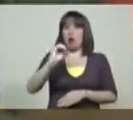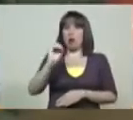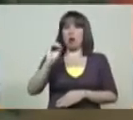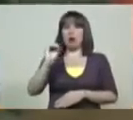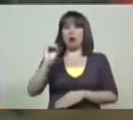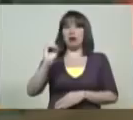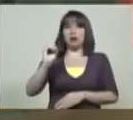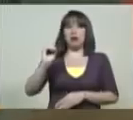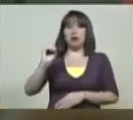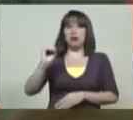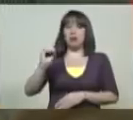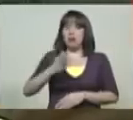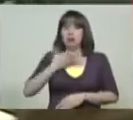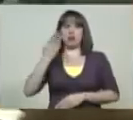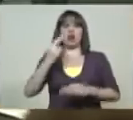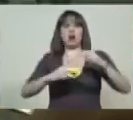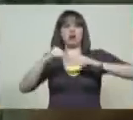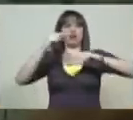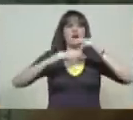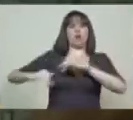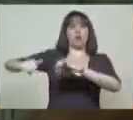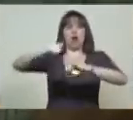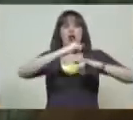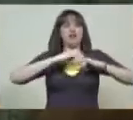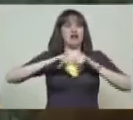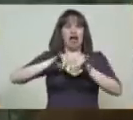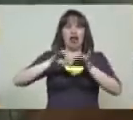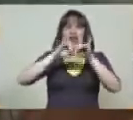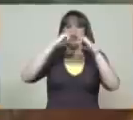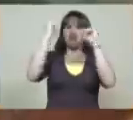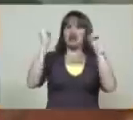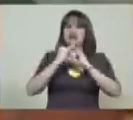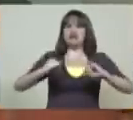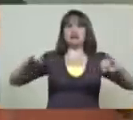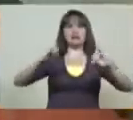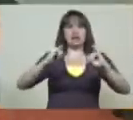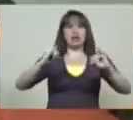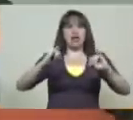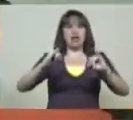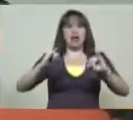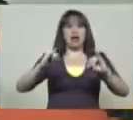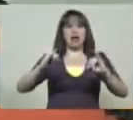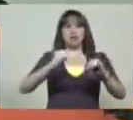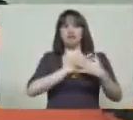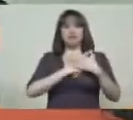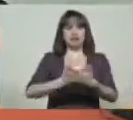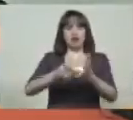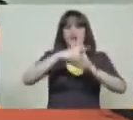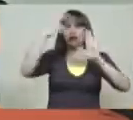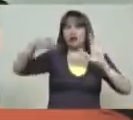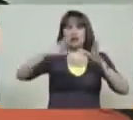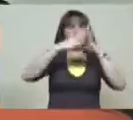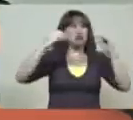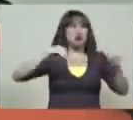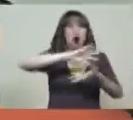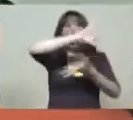puede construir la igualdad, la felicidad social y la plenitud de derechos de los pueblos?